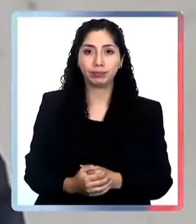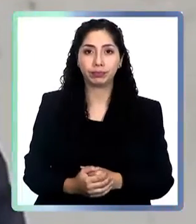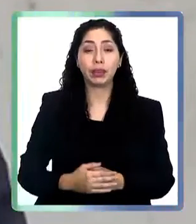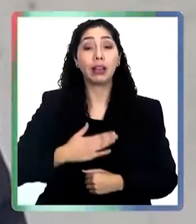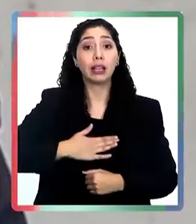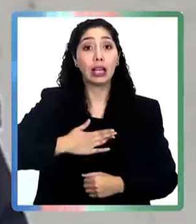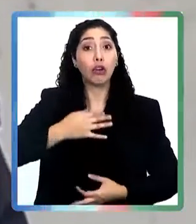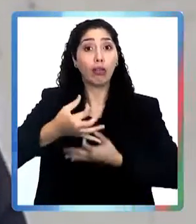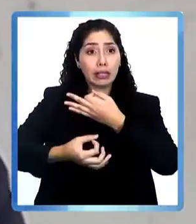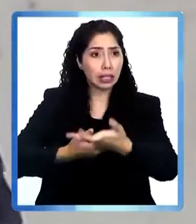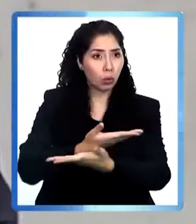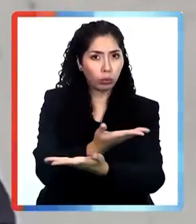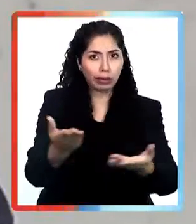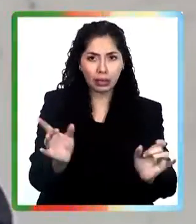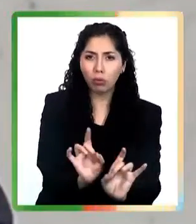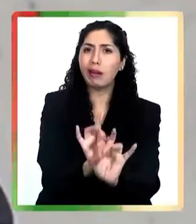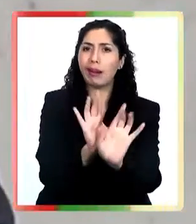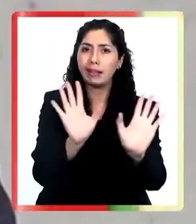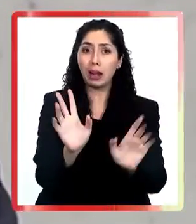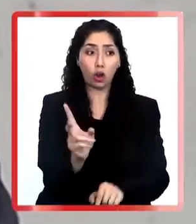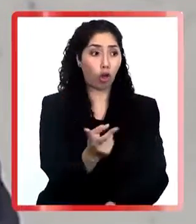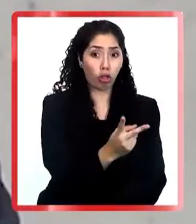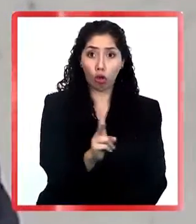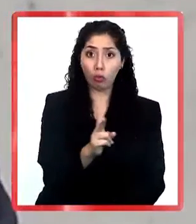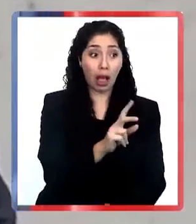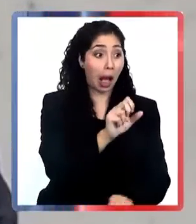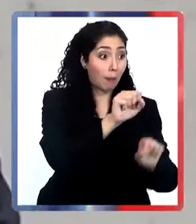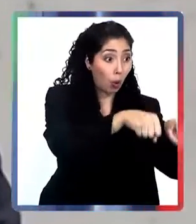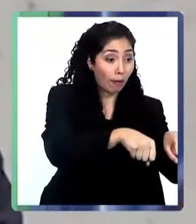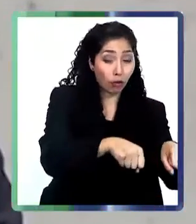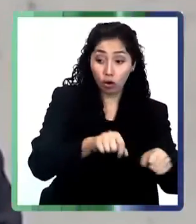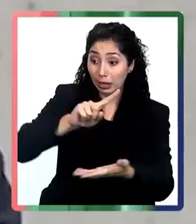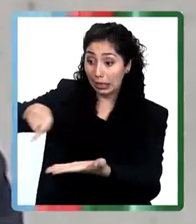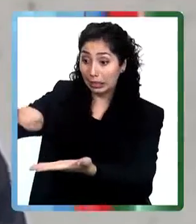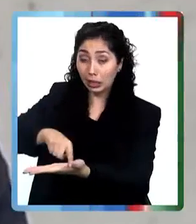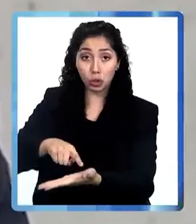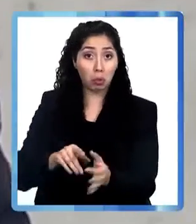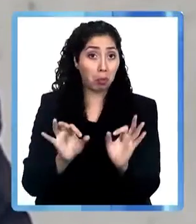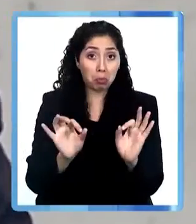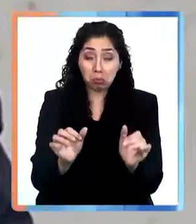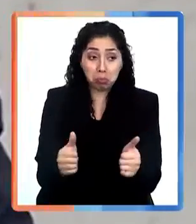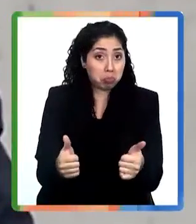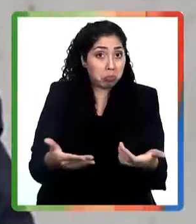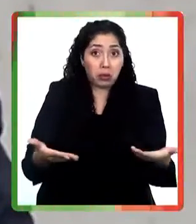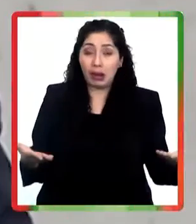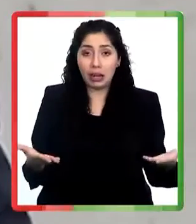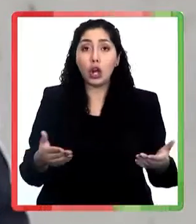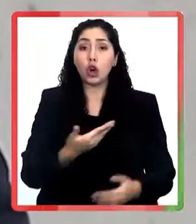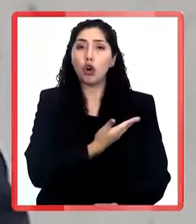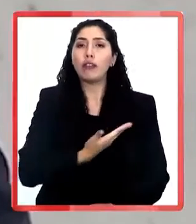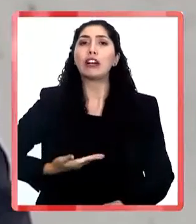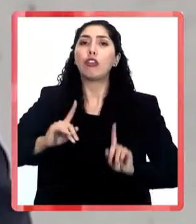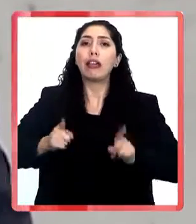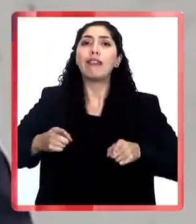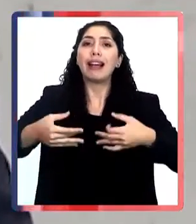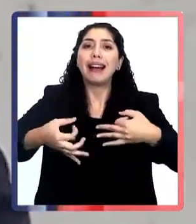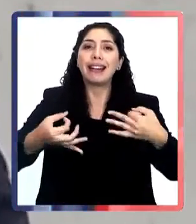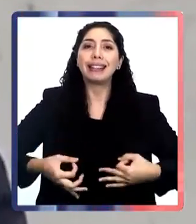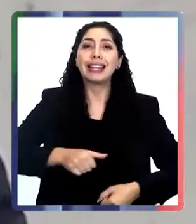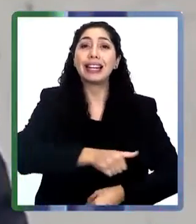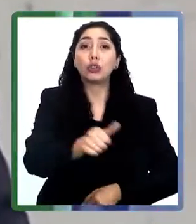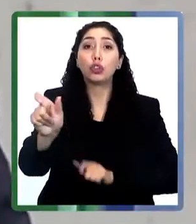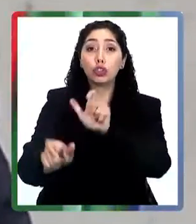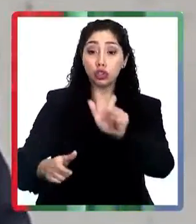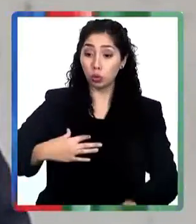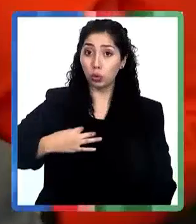quiero decir con mucha claridad que ambas opciones son legítimas y que el gobierno tiene el deber de garantizar que la ciudadanía se